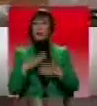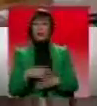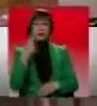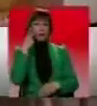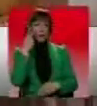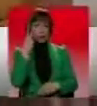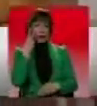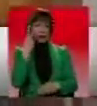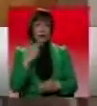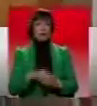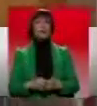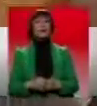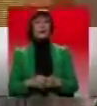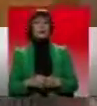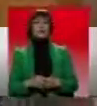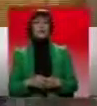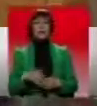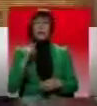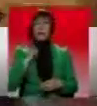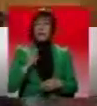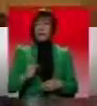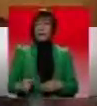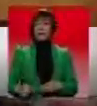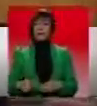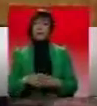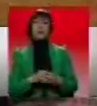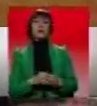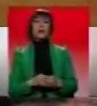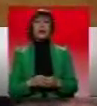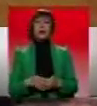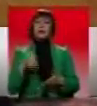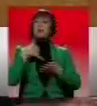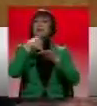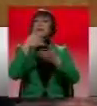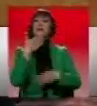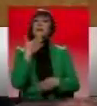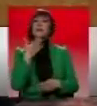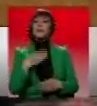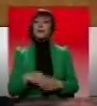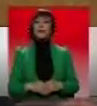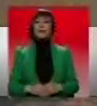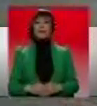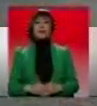continuación veamos una nota con más detalles de los méritos de los ecuatorianos premiados.